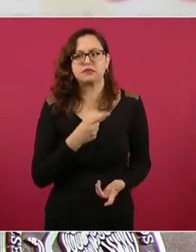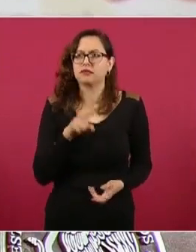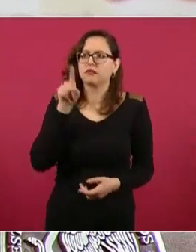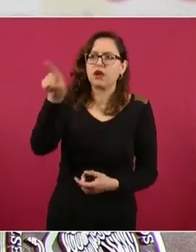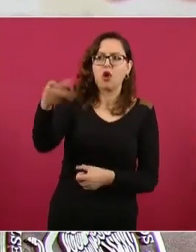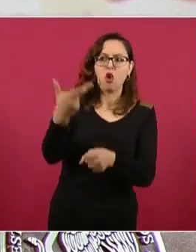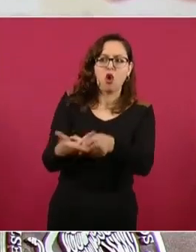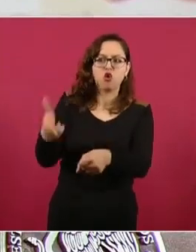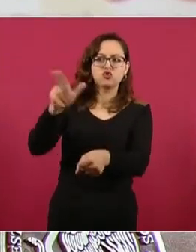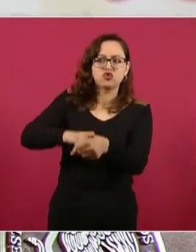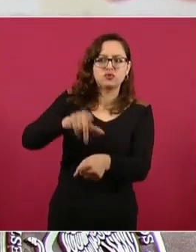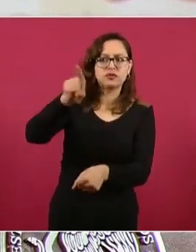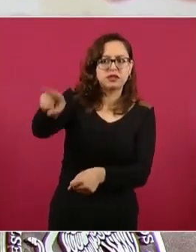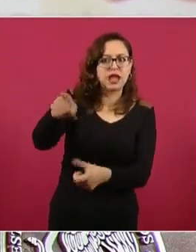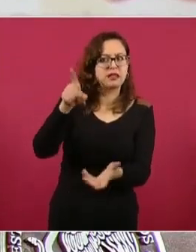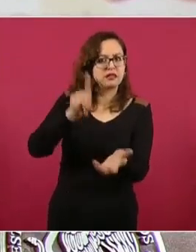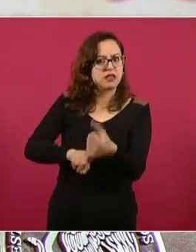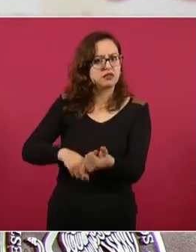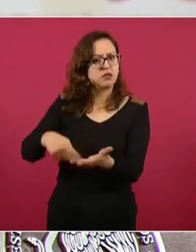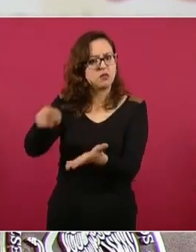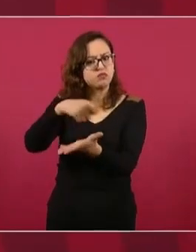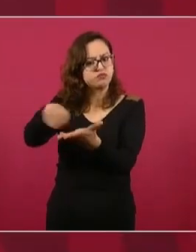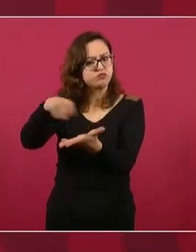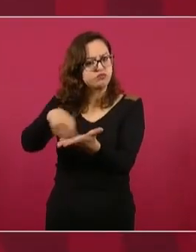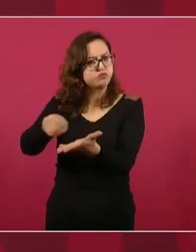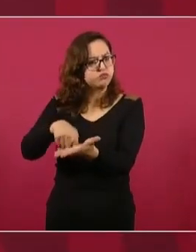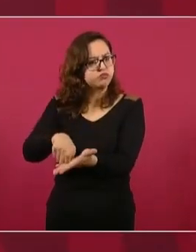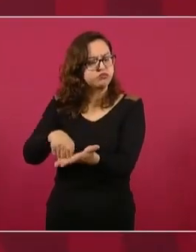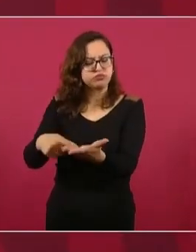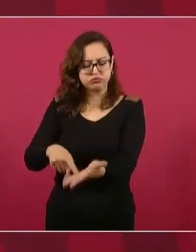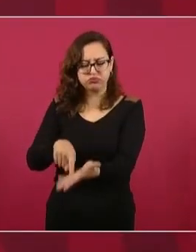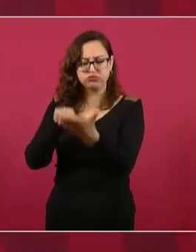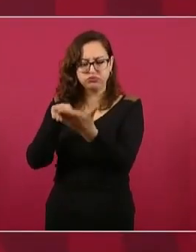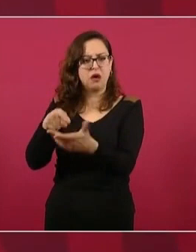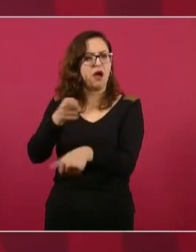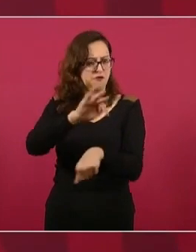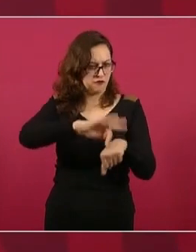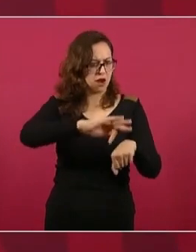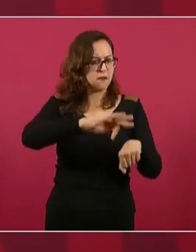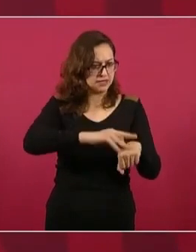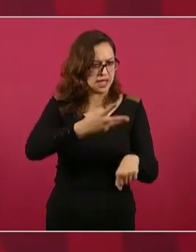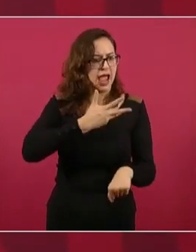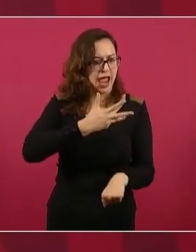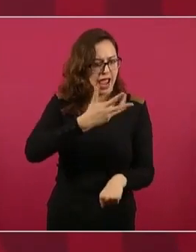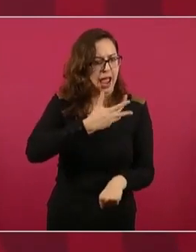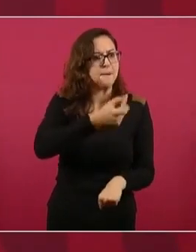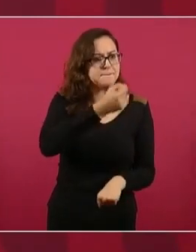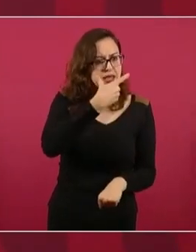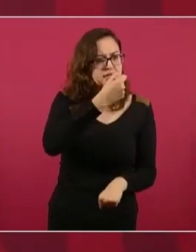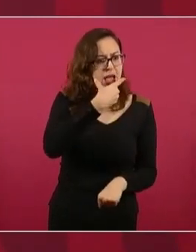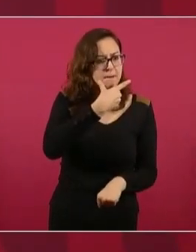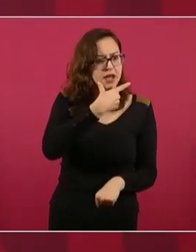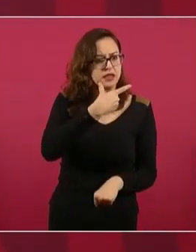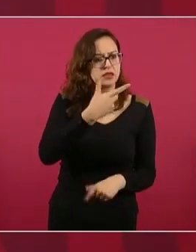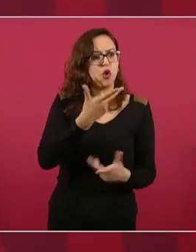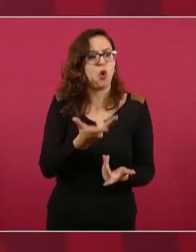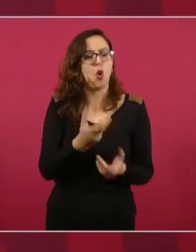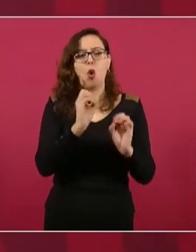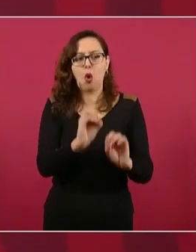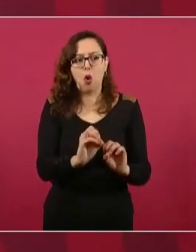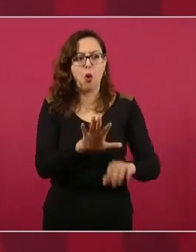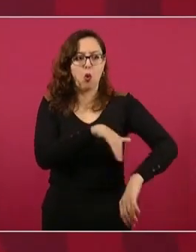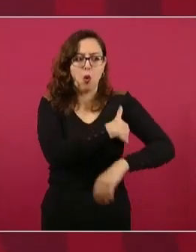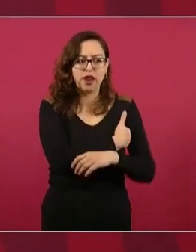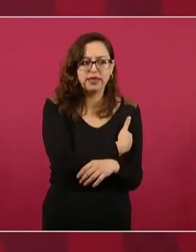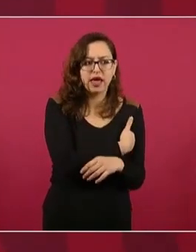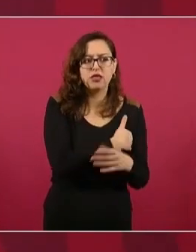que firmó la receta y por qué, si había en la farmacia o si no había en la farmacia, pero si había en el almacén, porque